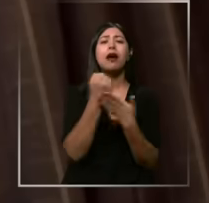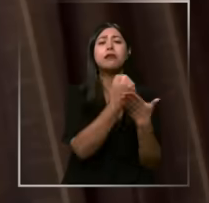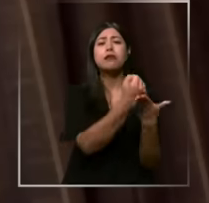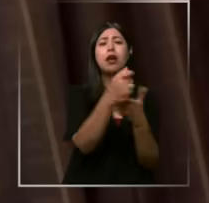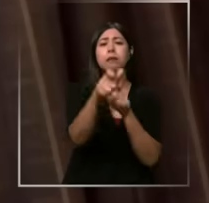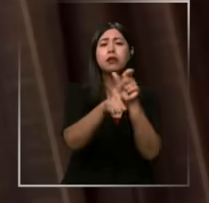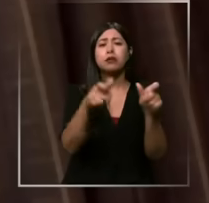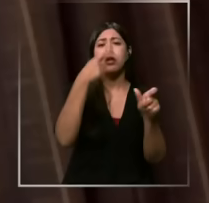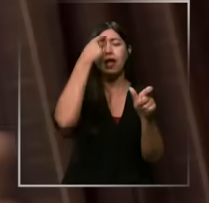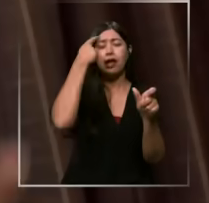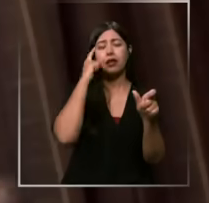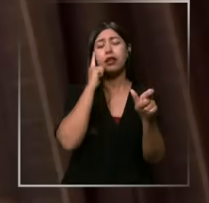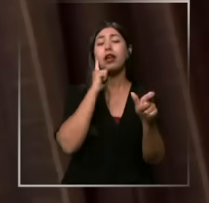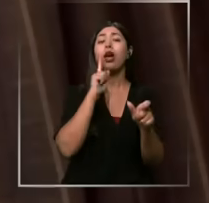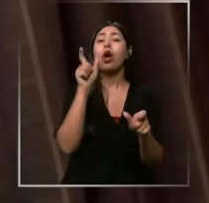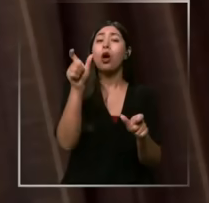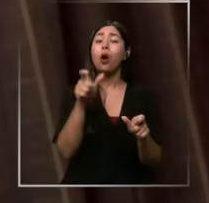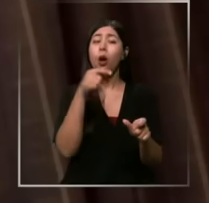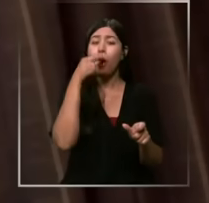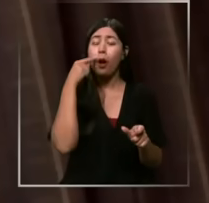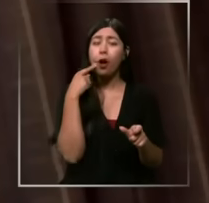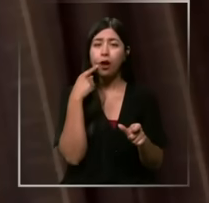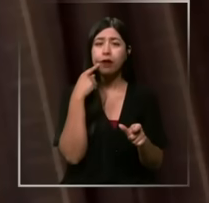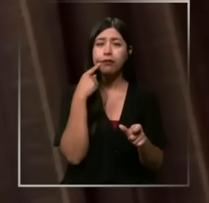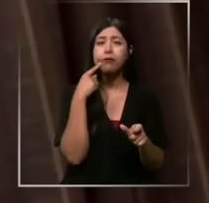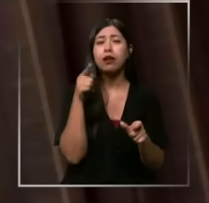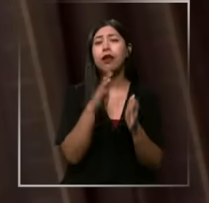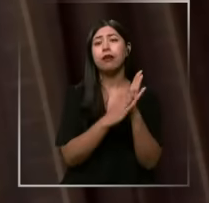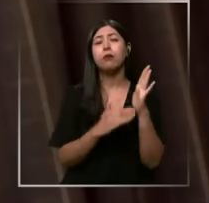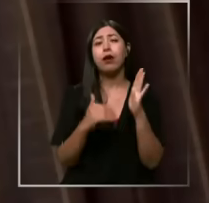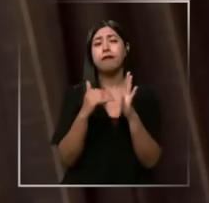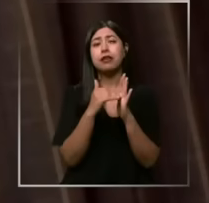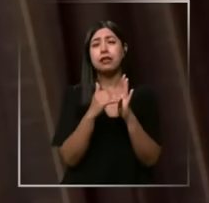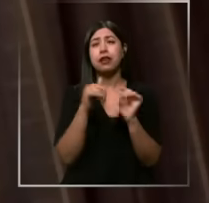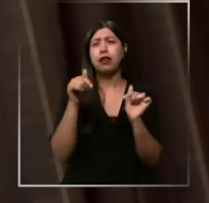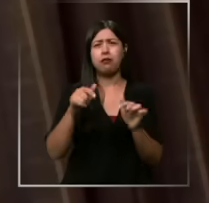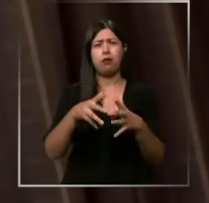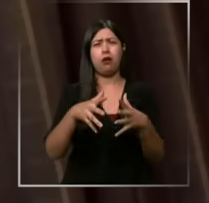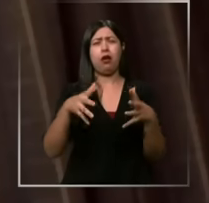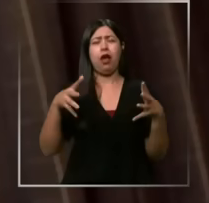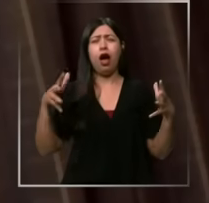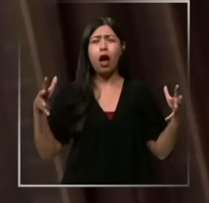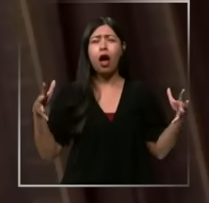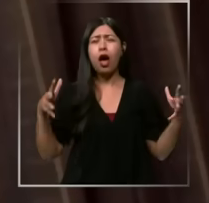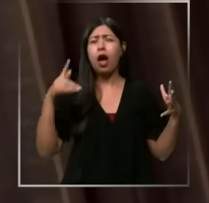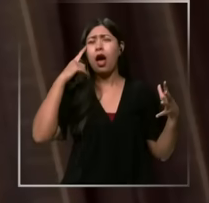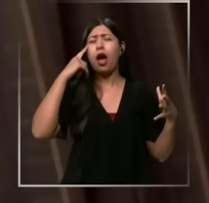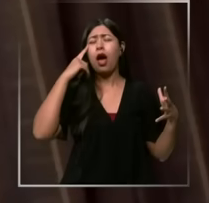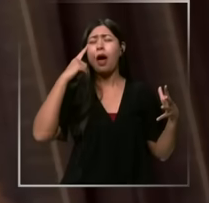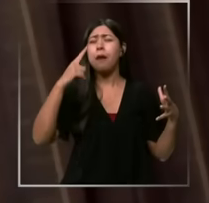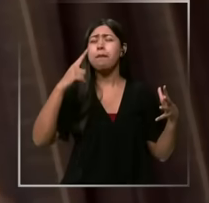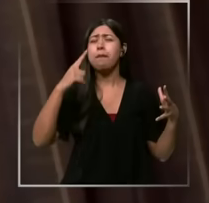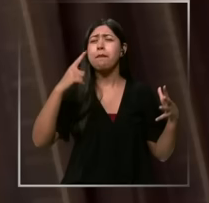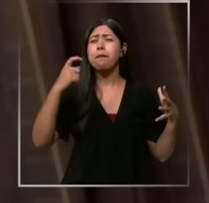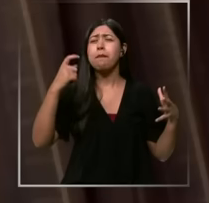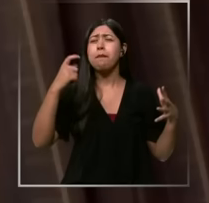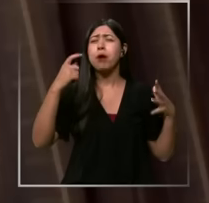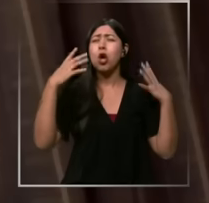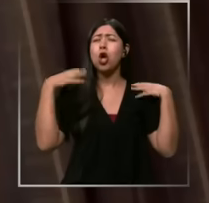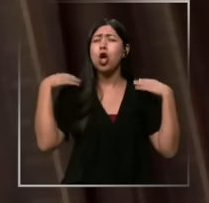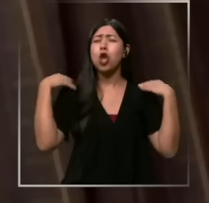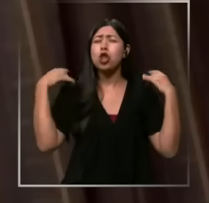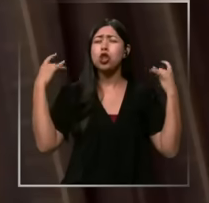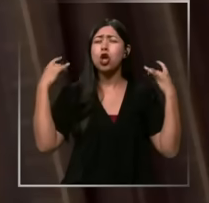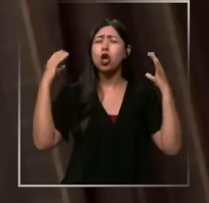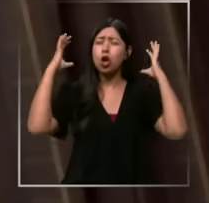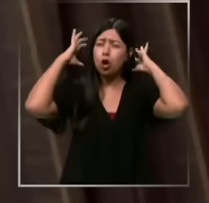lesiones. Caballero de acá de Nueva Zelanda y era bastante grande y se pegó, tenía dolores en los hombros,